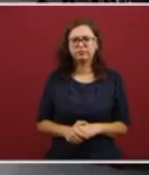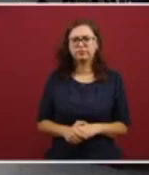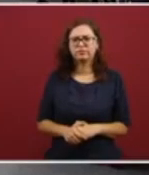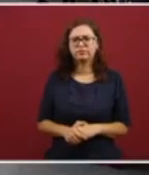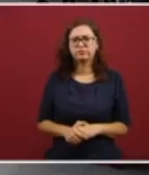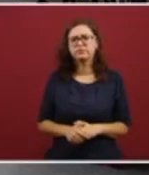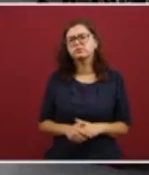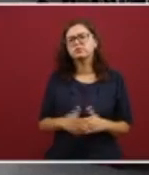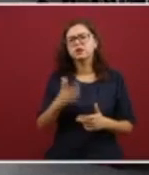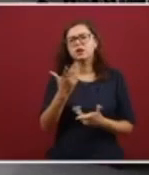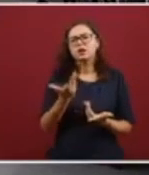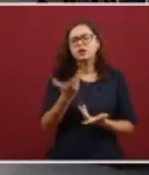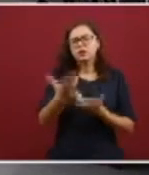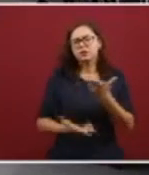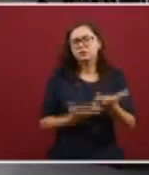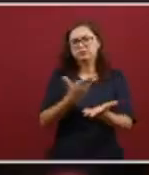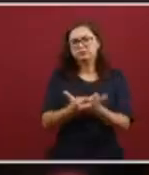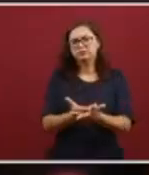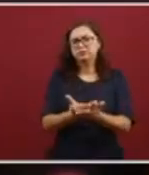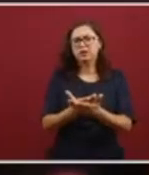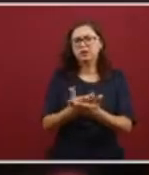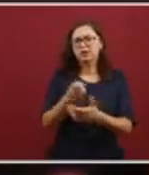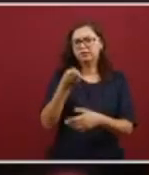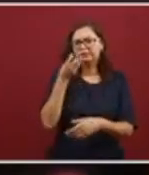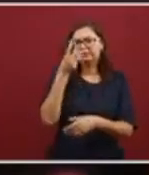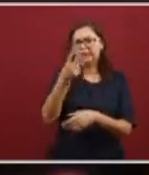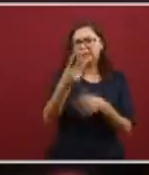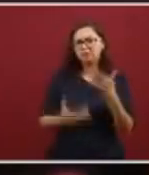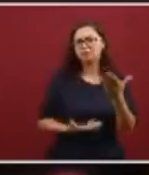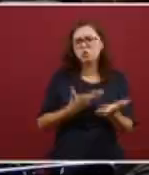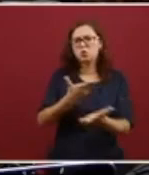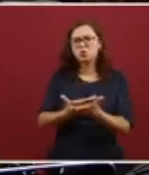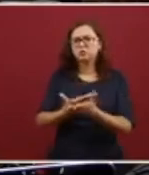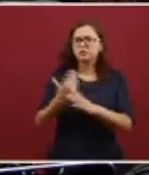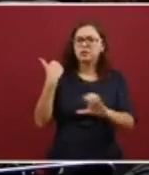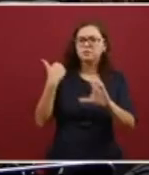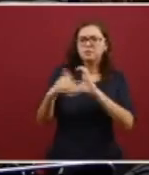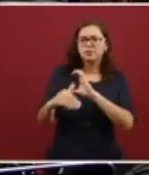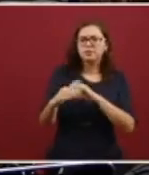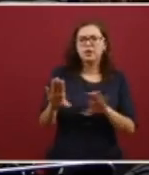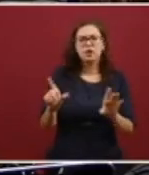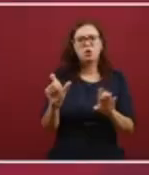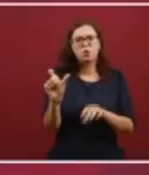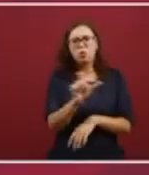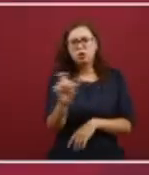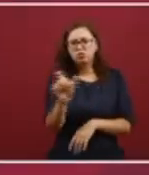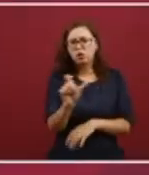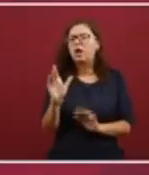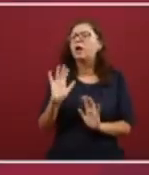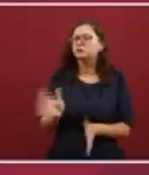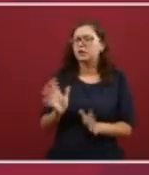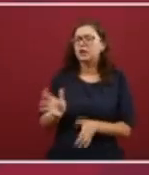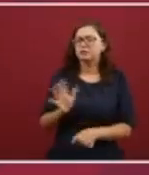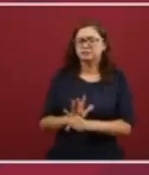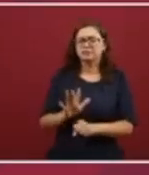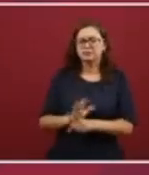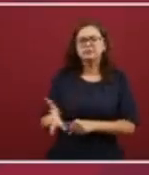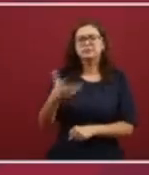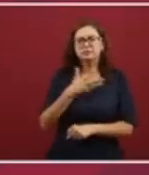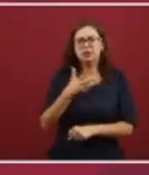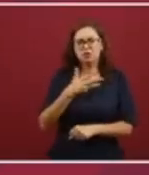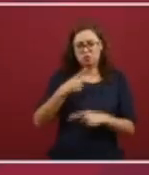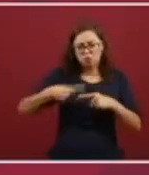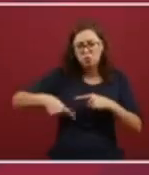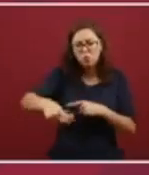La terna, ¿cuándo la enviaría? Ah, la voy a enviar, ya tengo pensado hacerlo esta semana, y tenemos